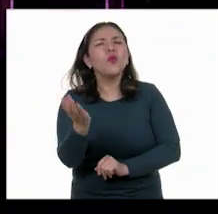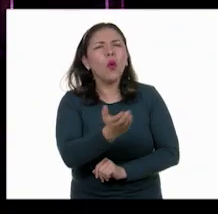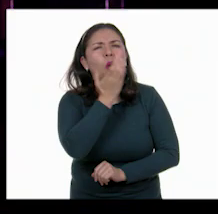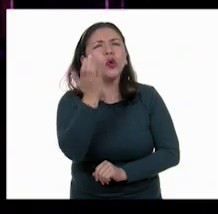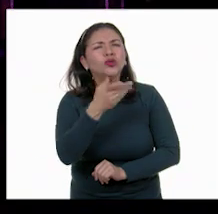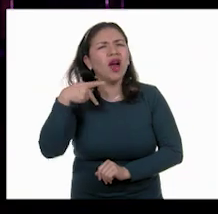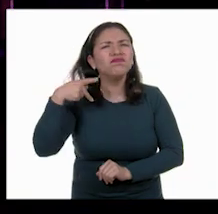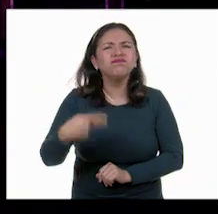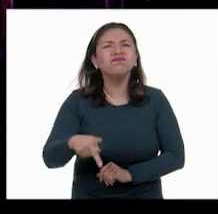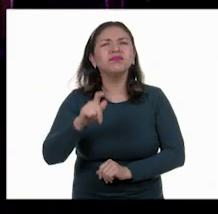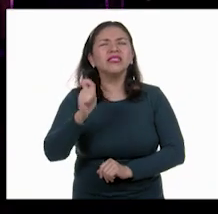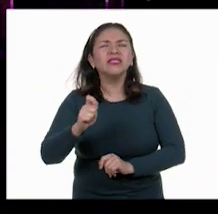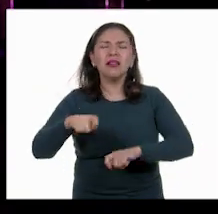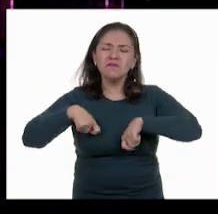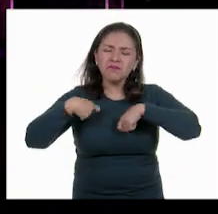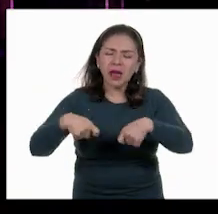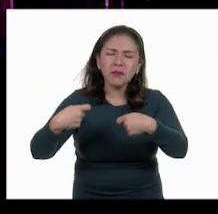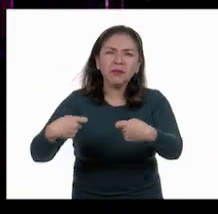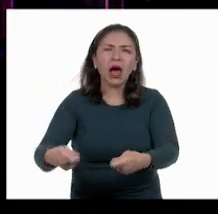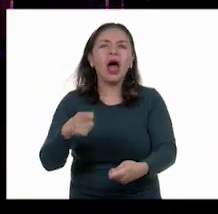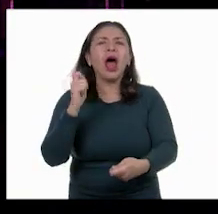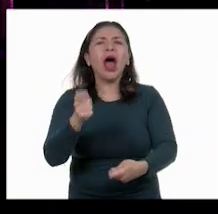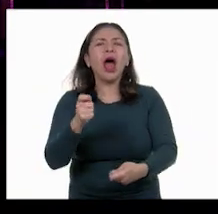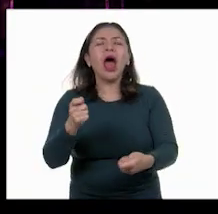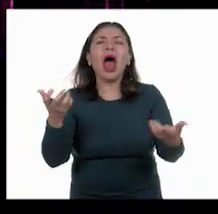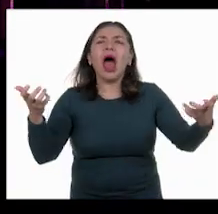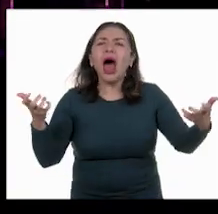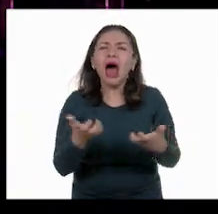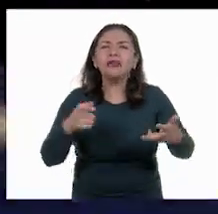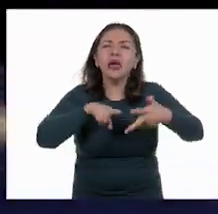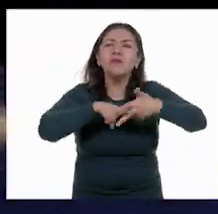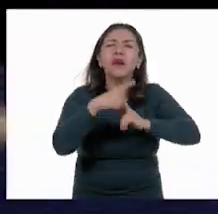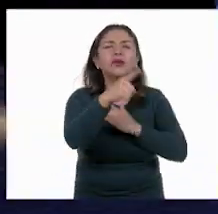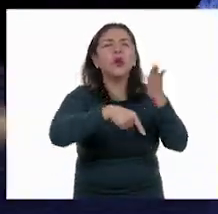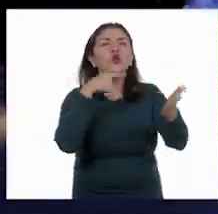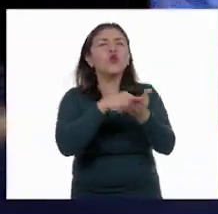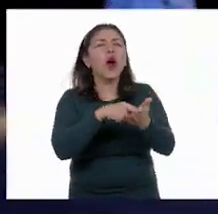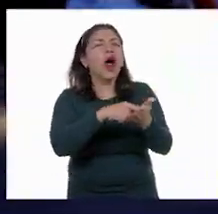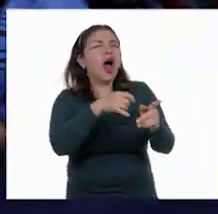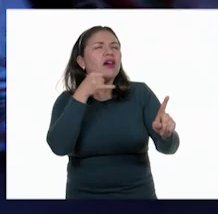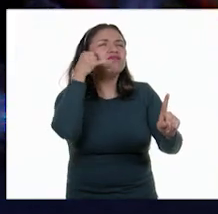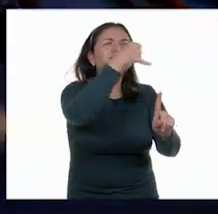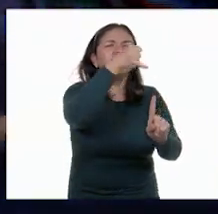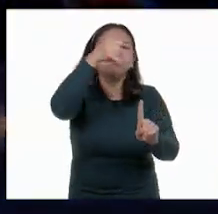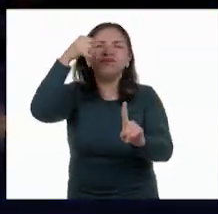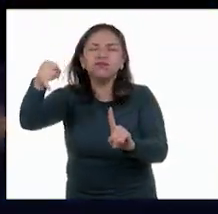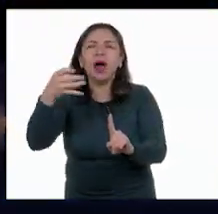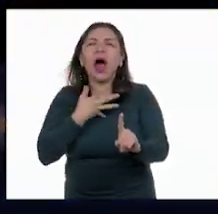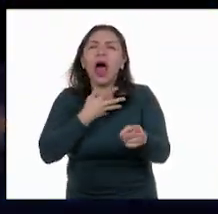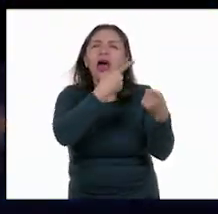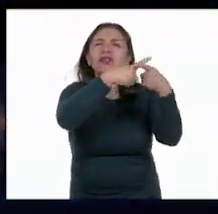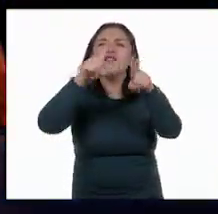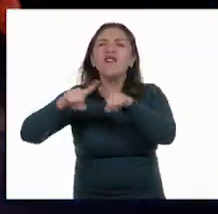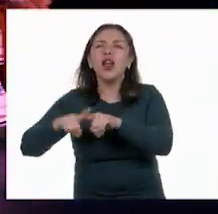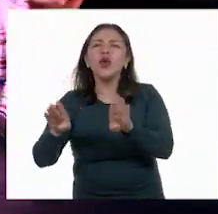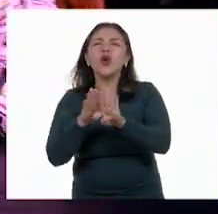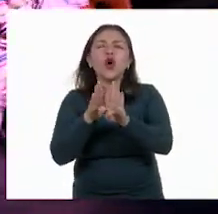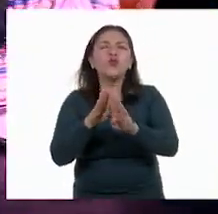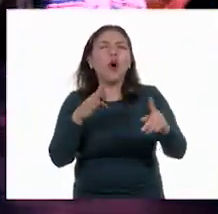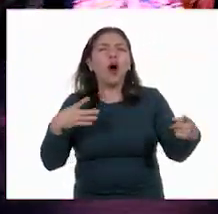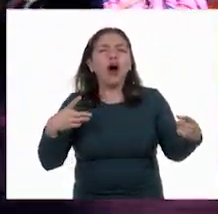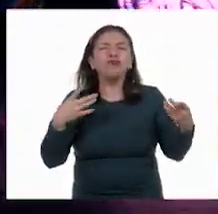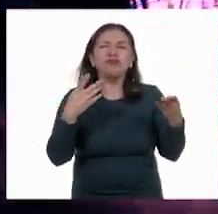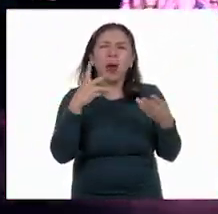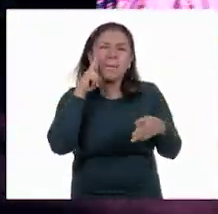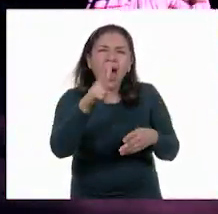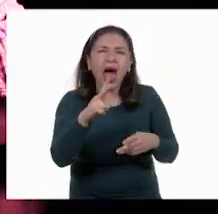costumbres que se desarrollaban en lugares de origen. Es una gama de contrastes, de ritmos, de colores,